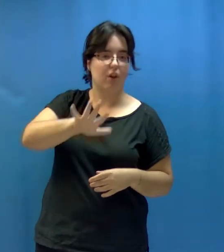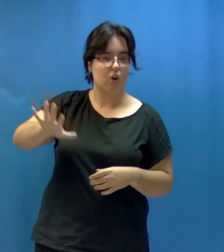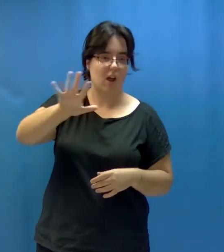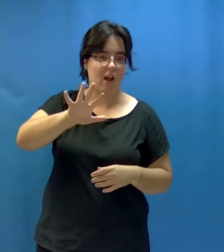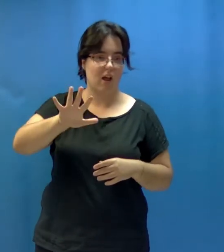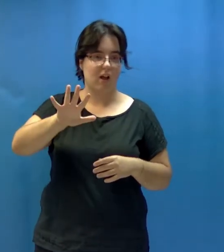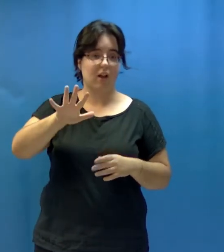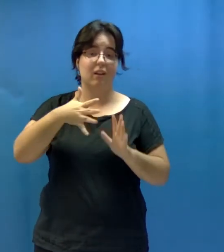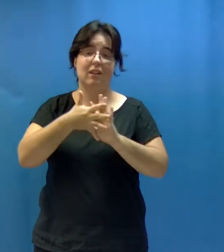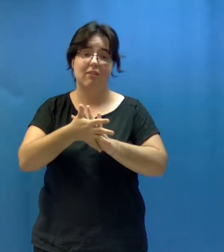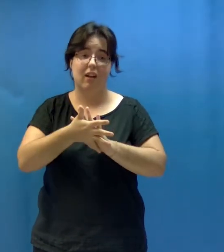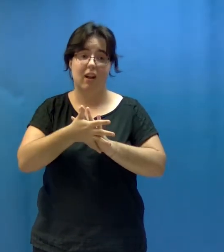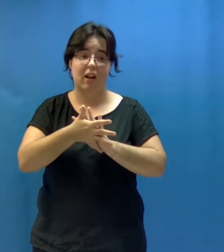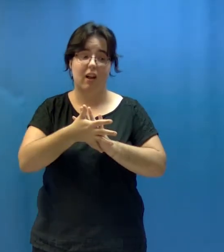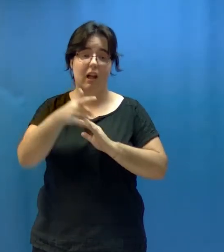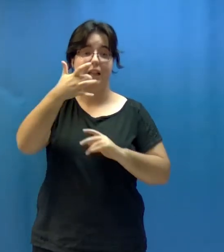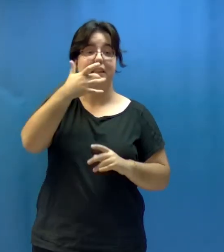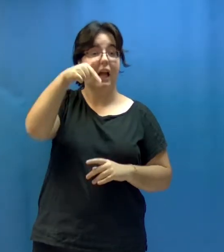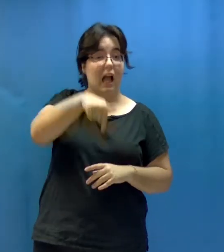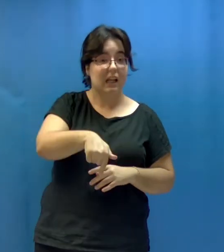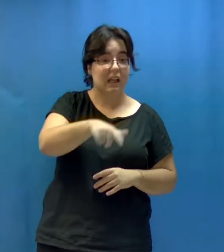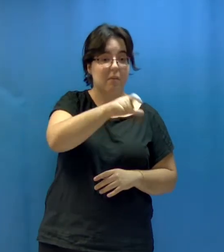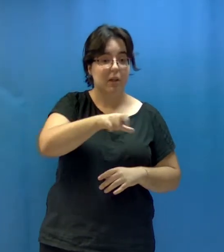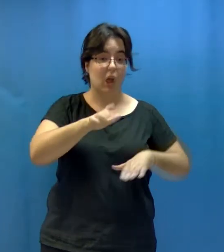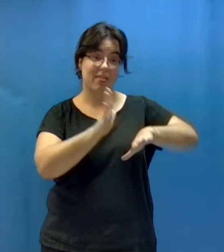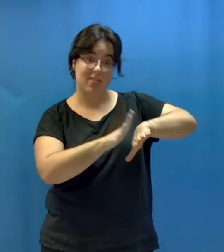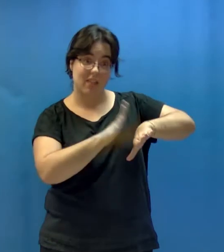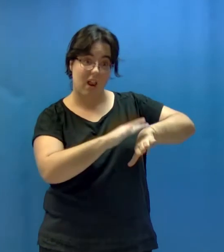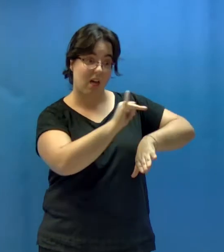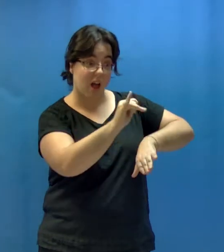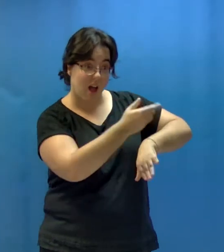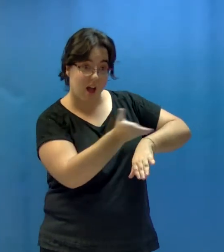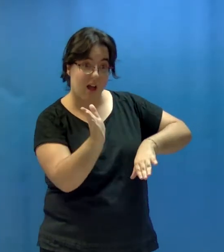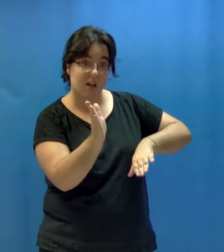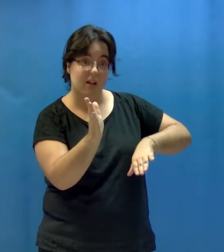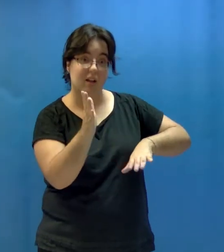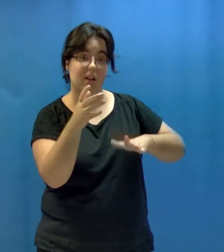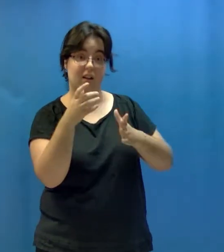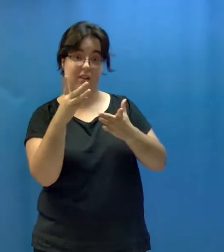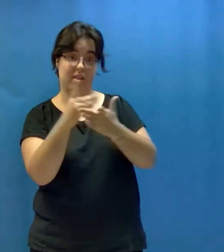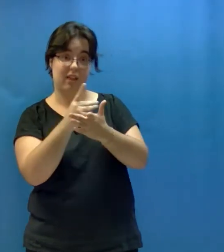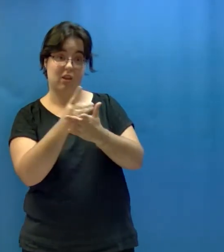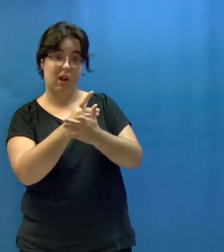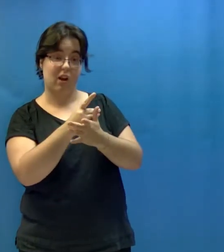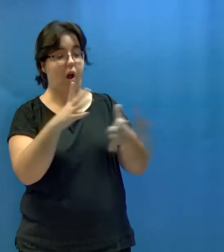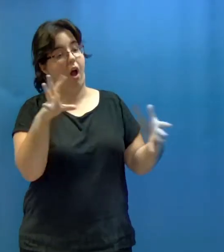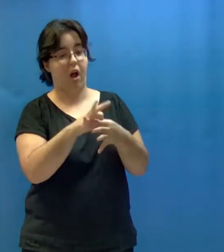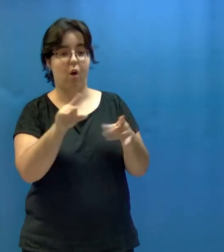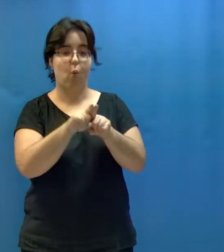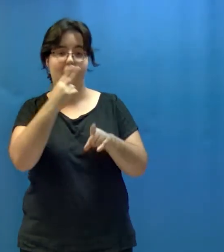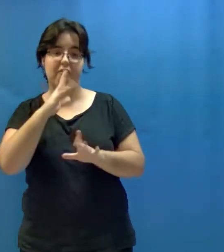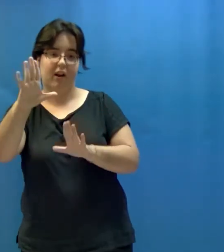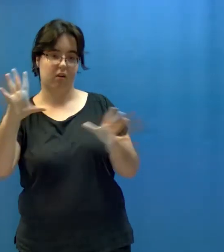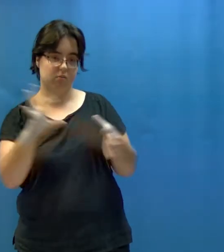cual, si ni algú que es nacionalista d'esquerres, según la definición, es un fascista. Es de dir perquè